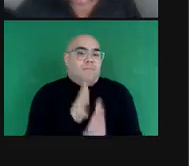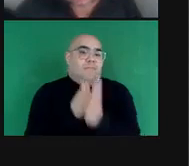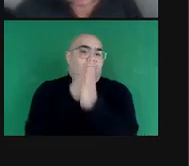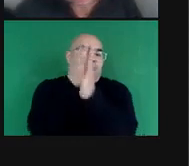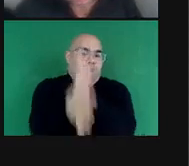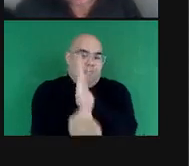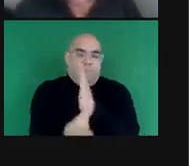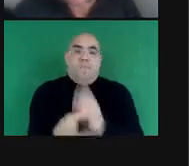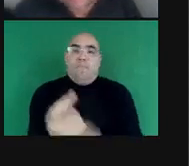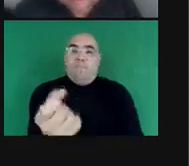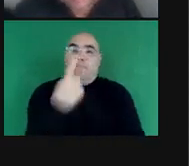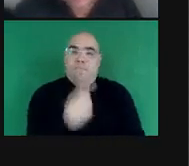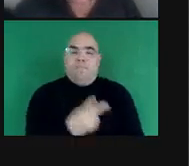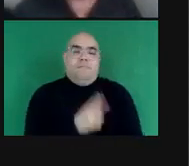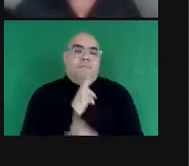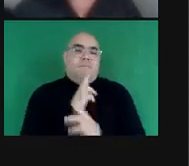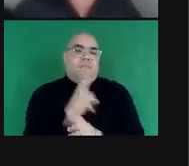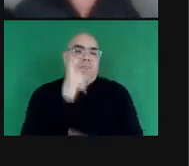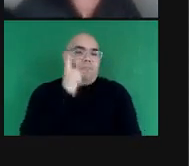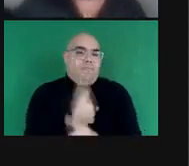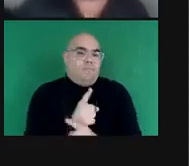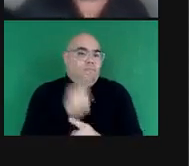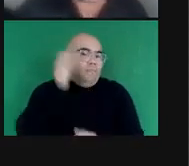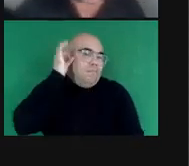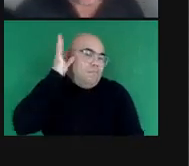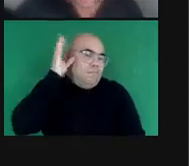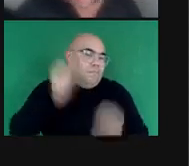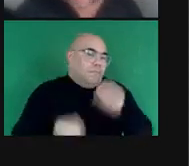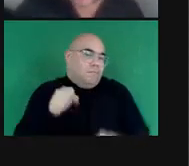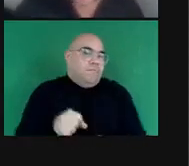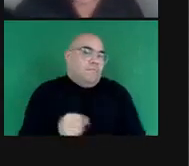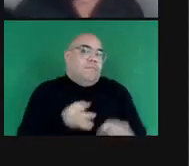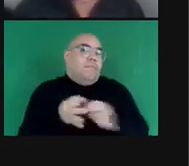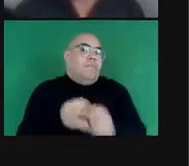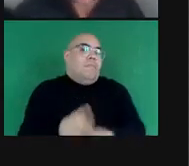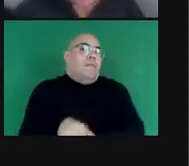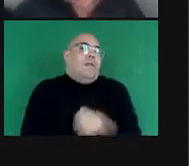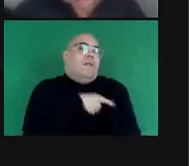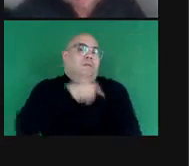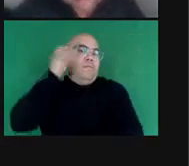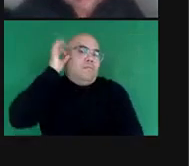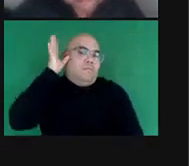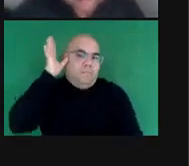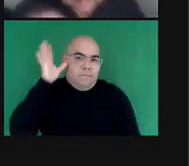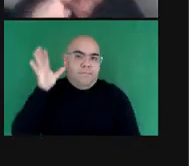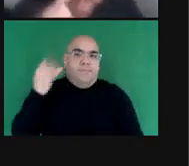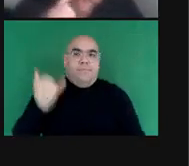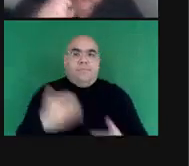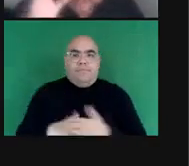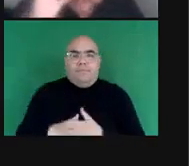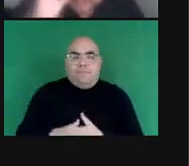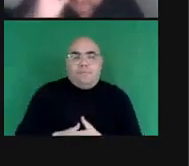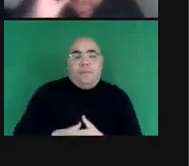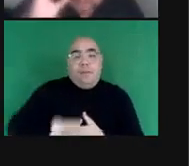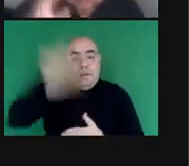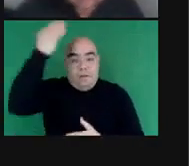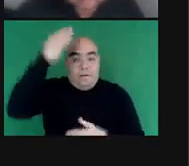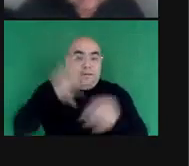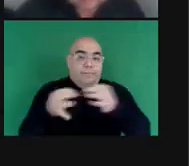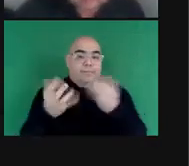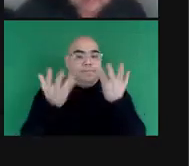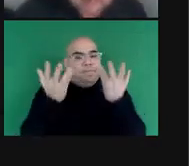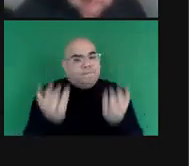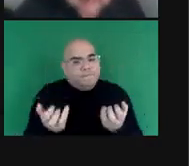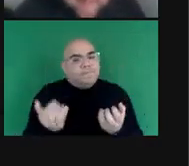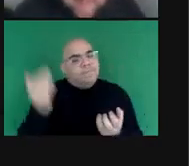pregunta con eficiencia porque podría tardarme un poco más en ello. Entonces, para empezar, creo que quiero